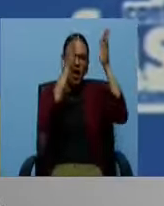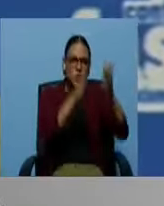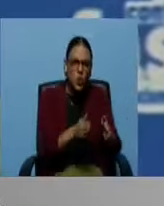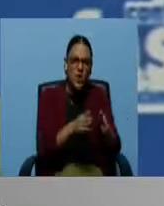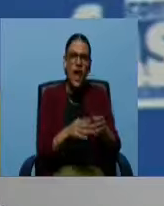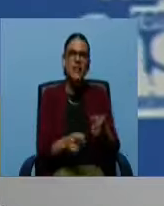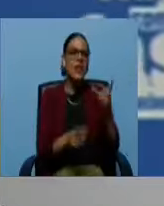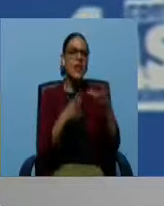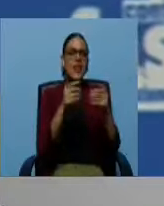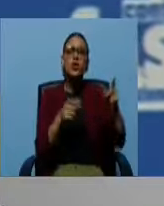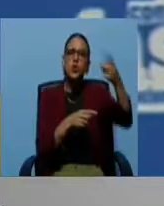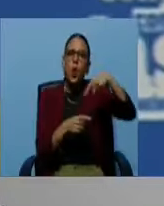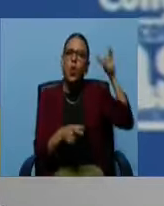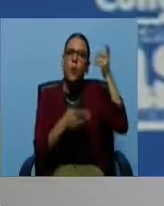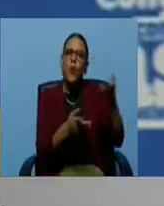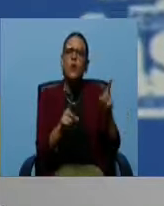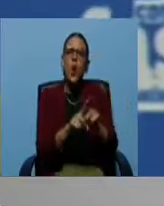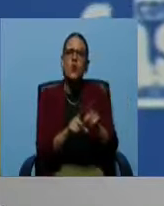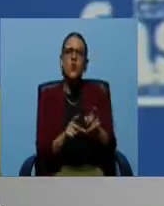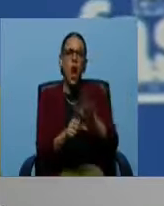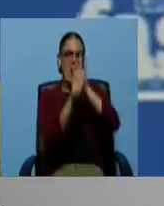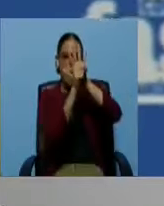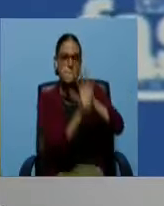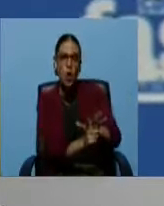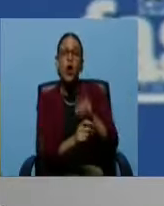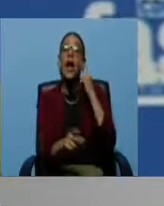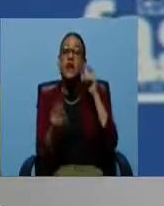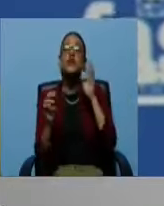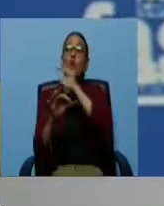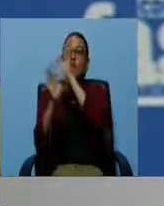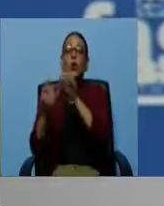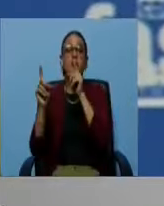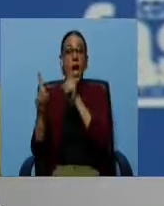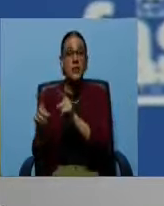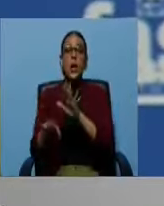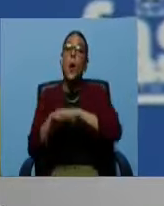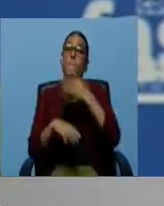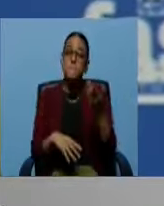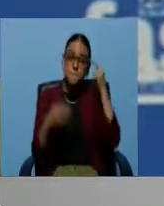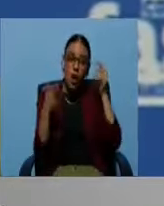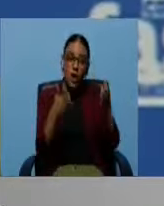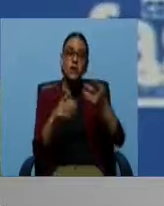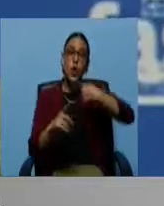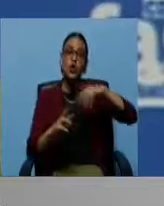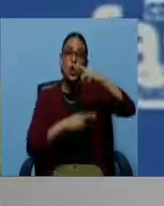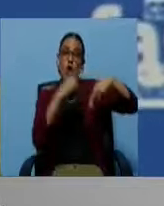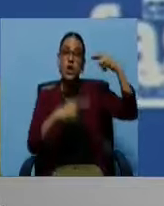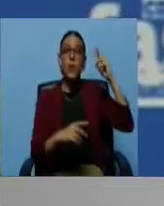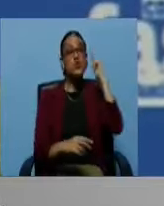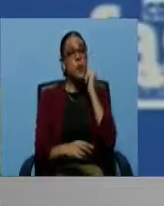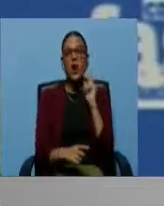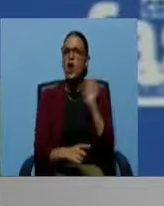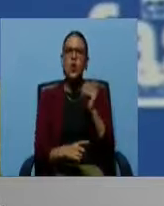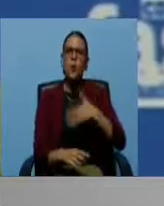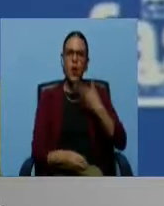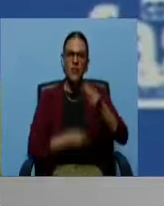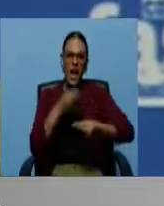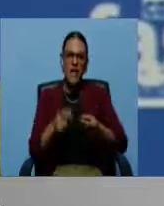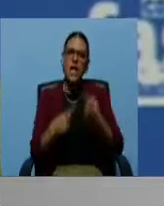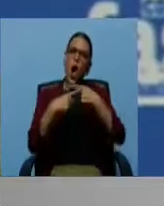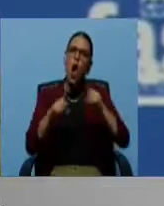clases explotadas. Eso es una realidad. Por eso es que la revolución bolivariana no puede sino ser una